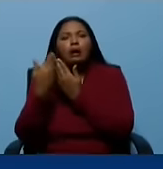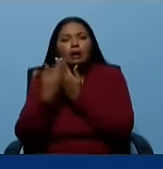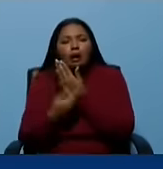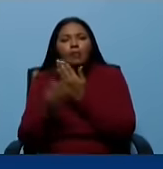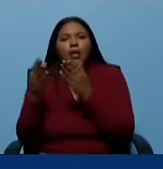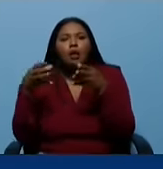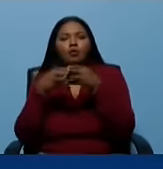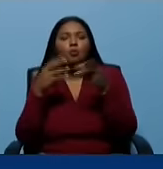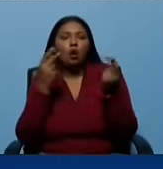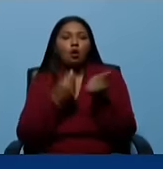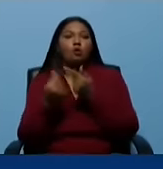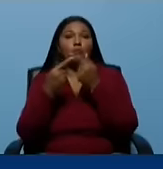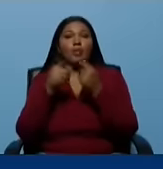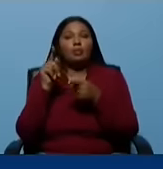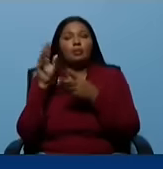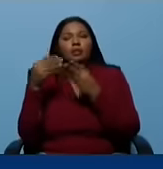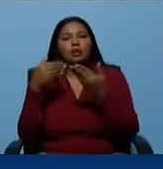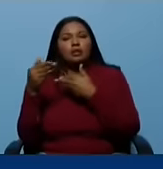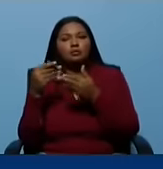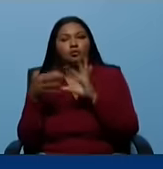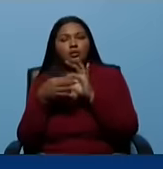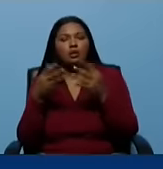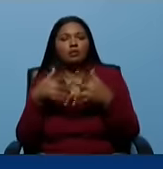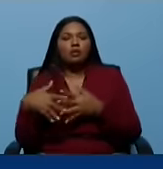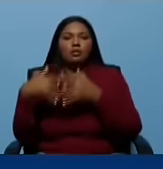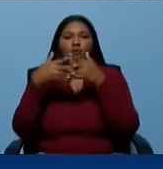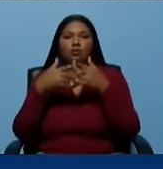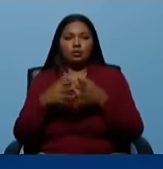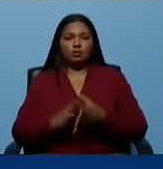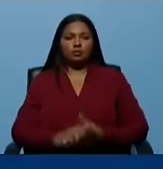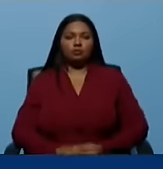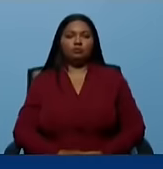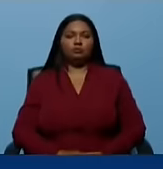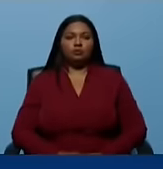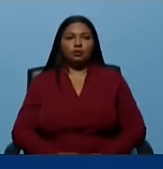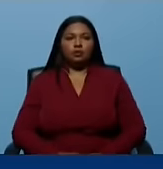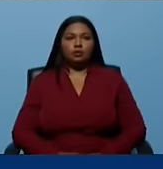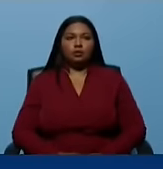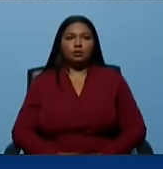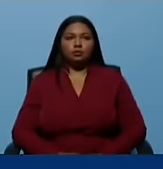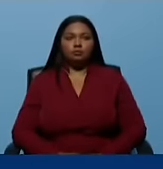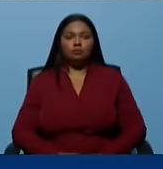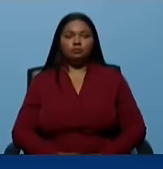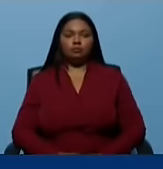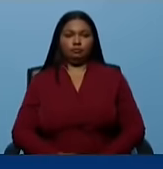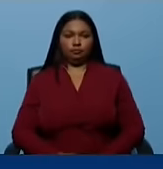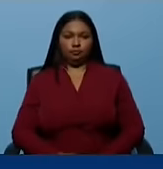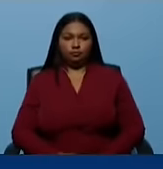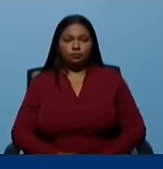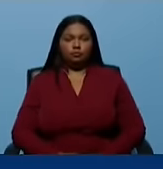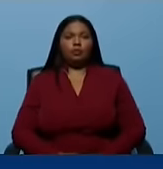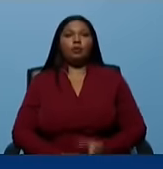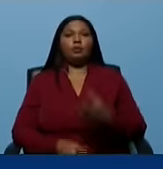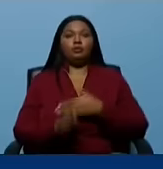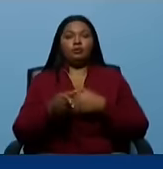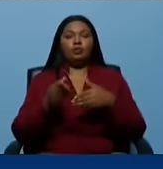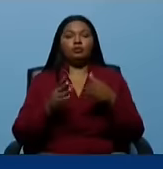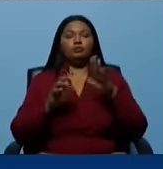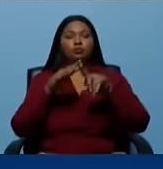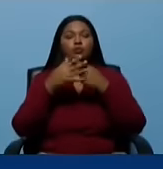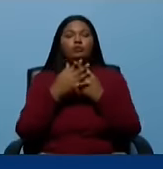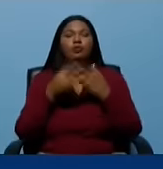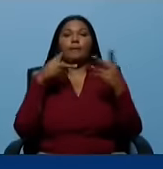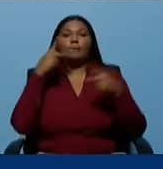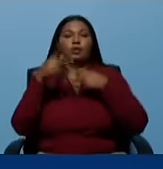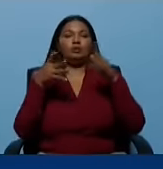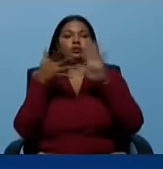económicos dependen de la relación con Estados Unidos para mantener su su influencia política sobre